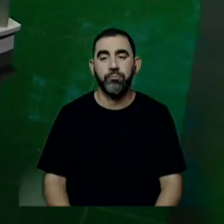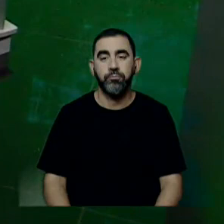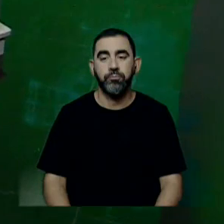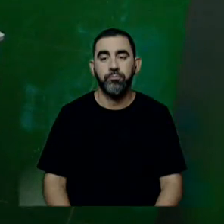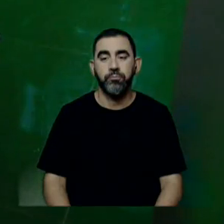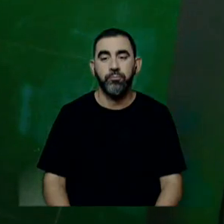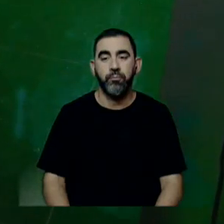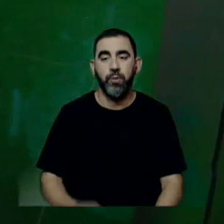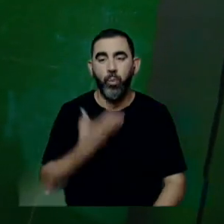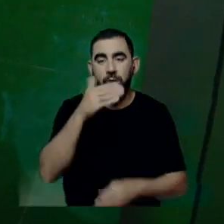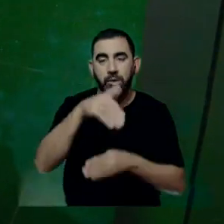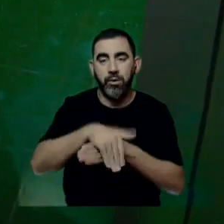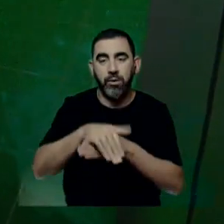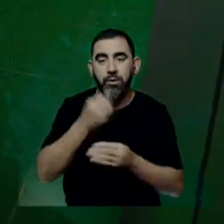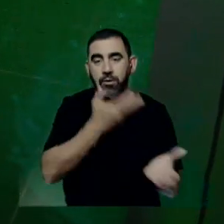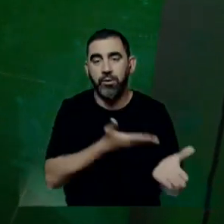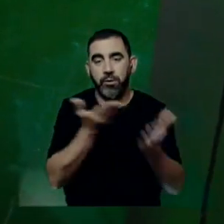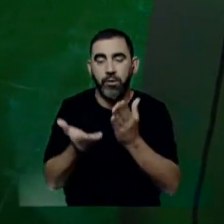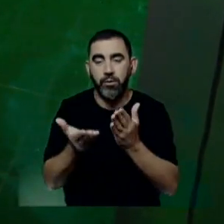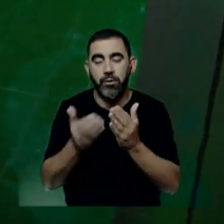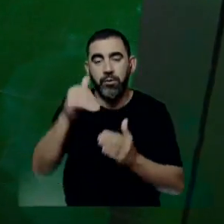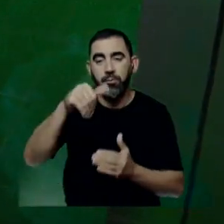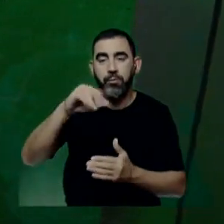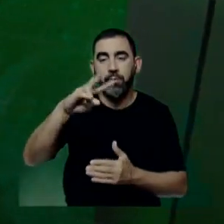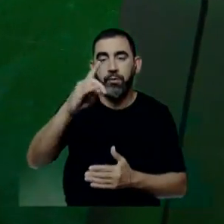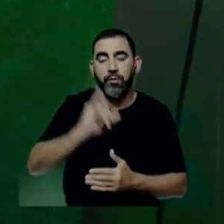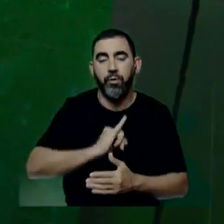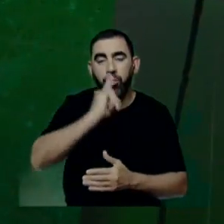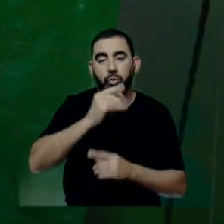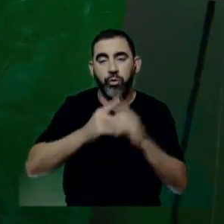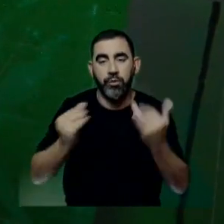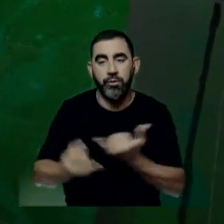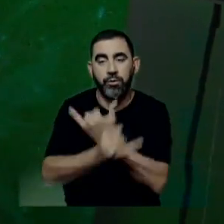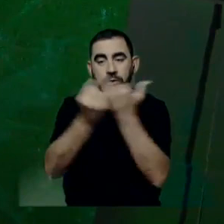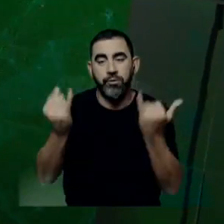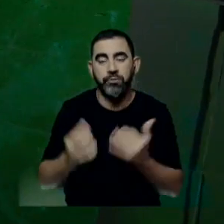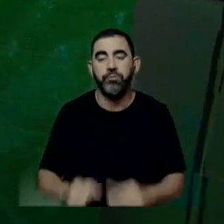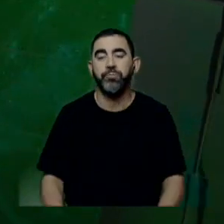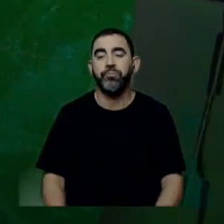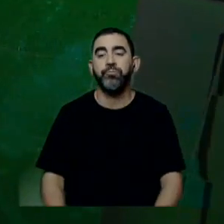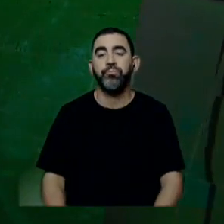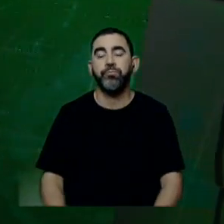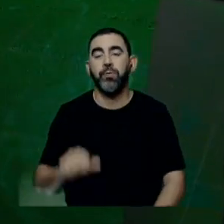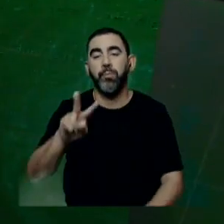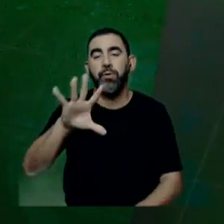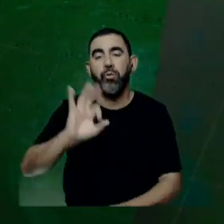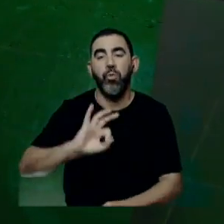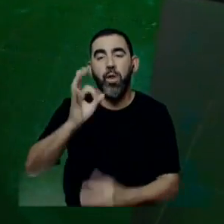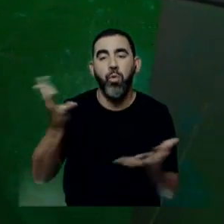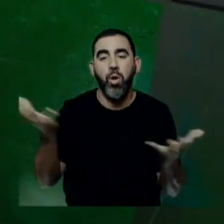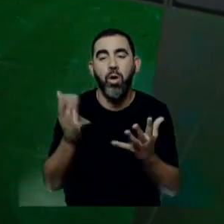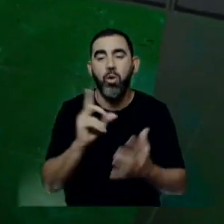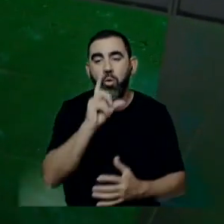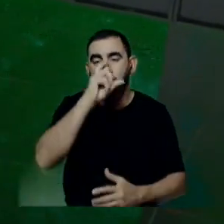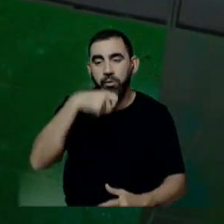Hola, hola, ¿qué tal? Muy buenas tardes para todos, para todas. Bienvenidos, aquí estamos con la edición mediodía de MBD Noticias. 25 grados la